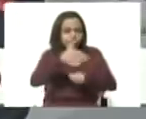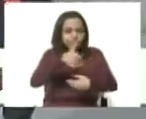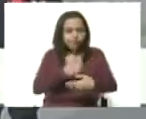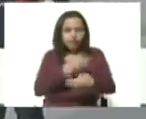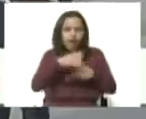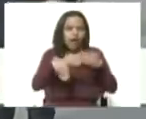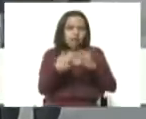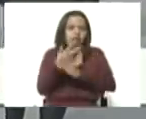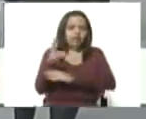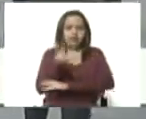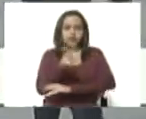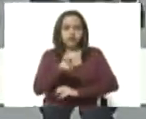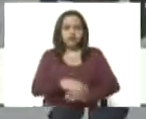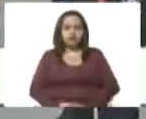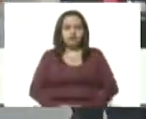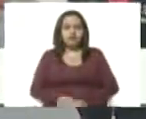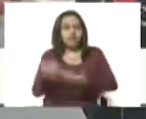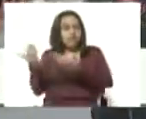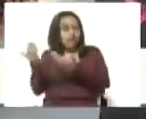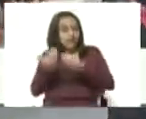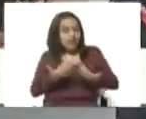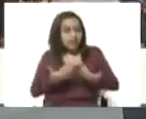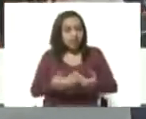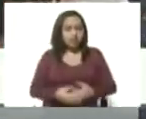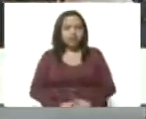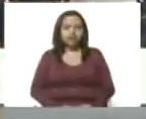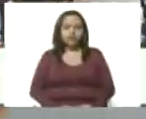verdes y que vienen